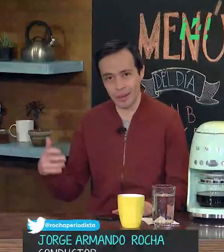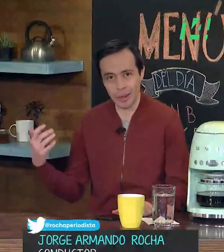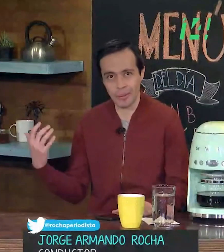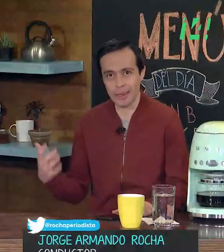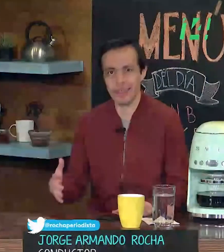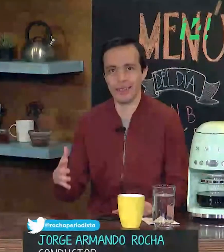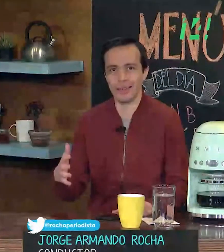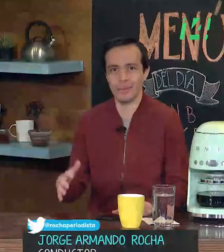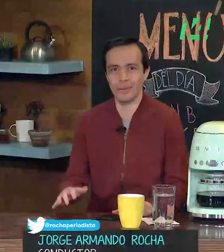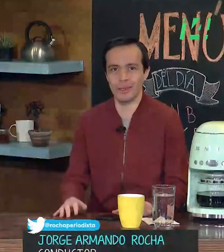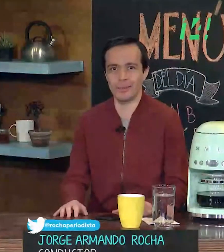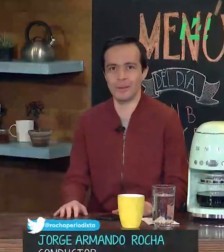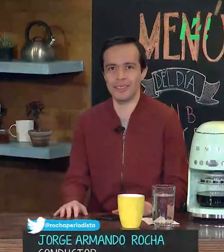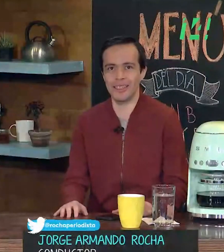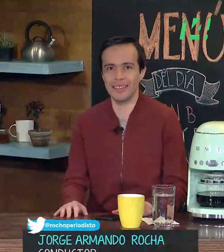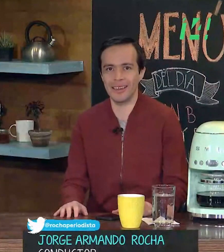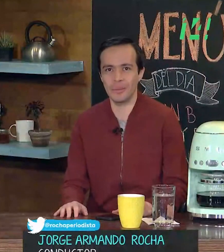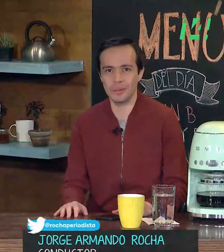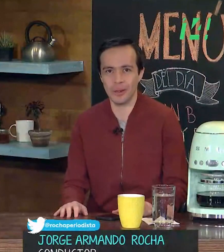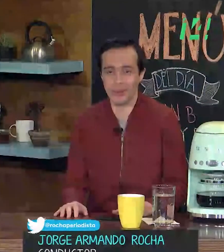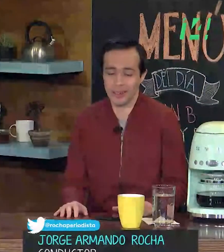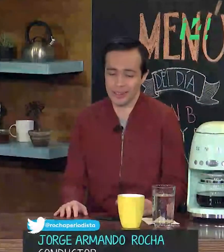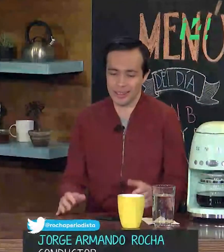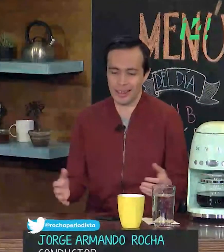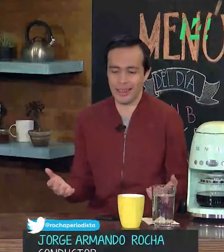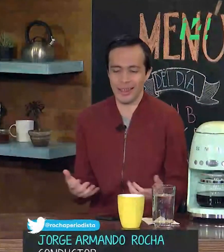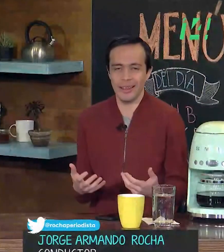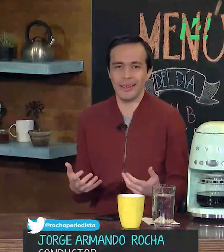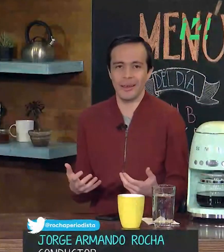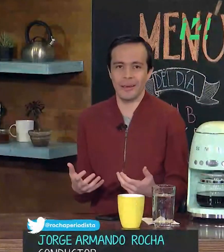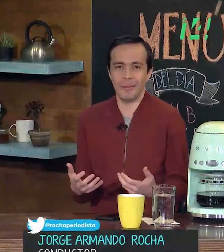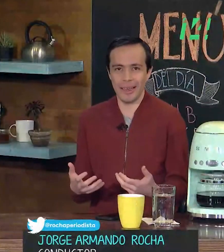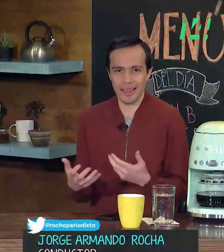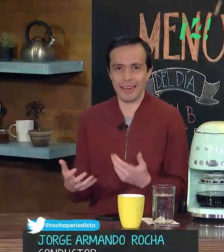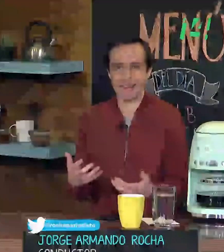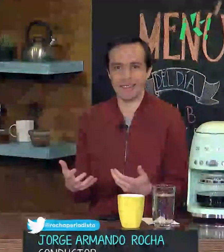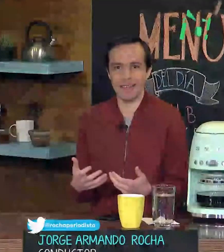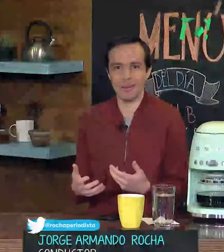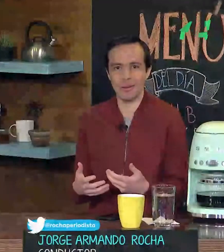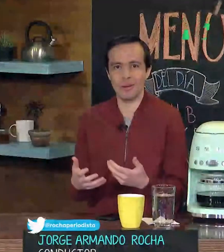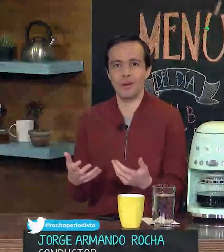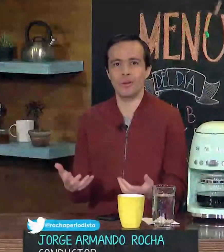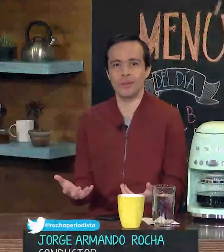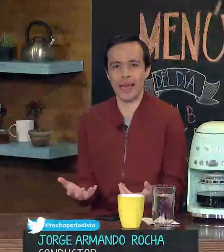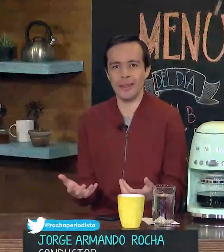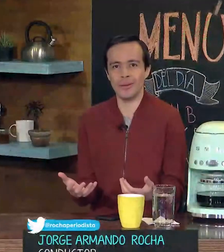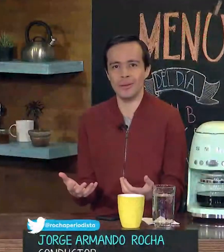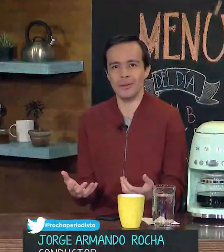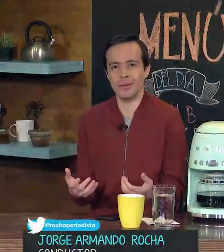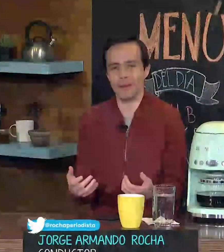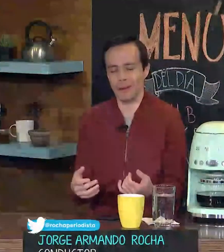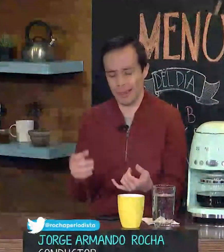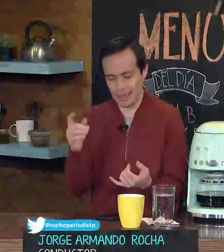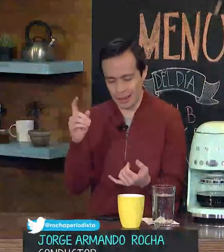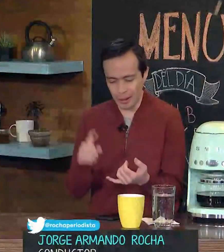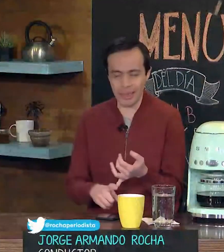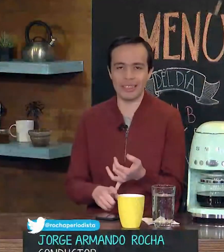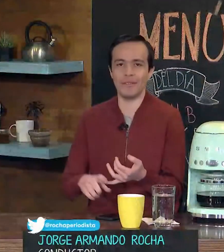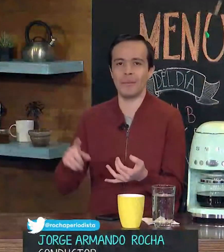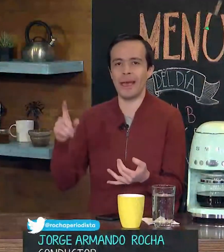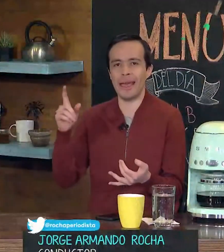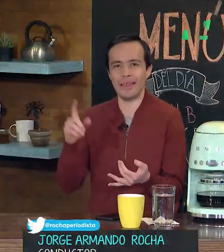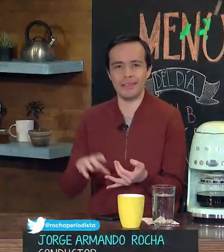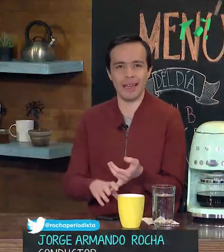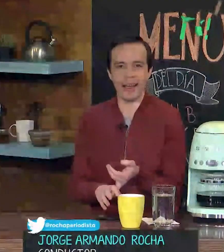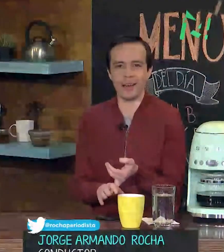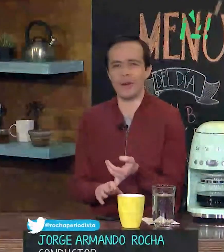y vaya que robaron bastante por eso el presidente López Obrador les dice eh vayan regresando lo Hurtado lo que tiene que ver